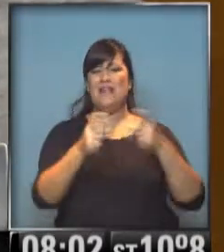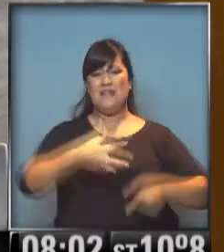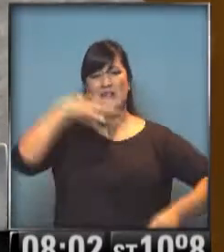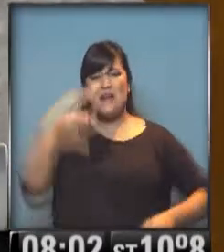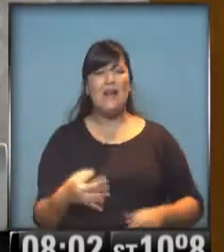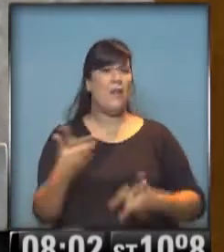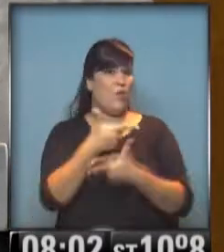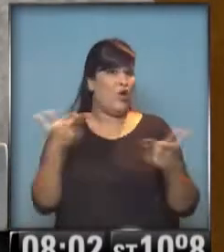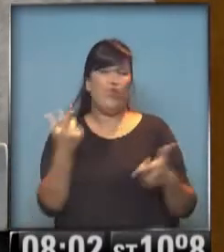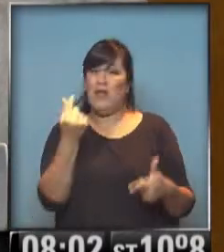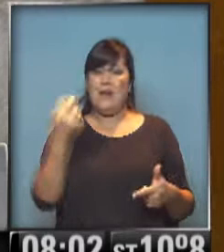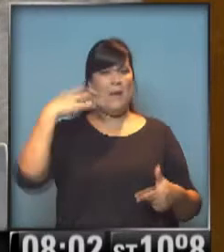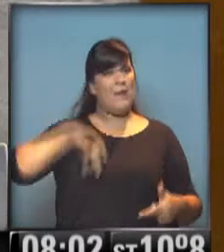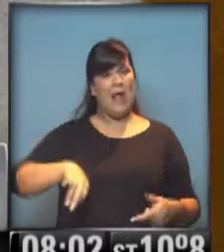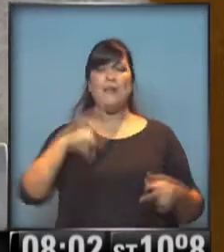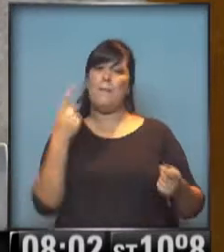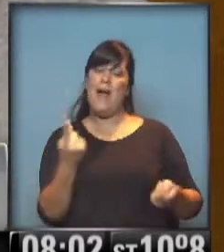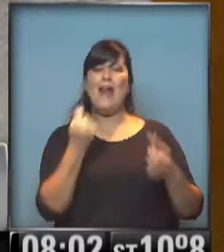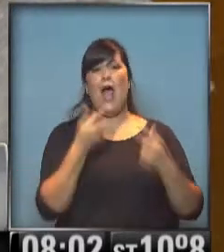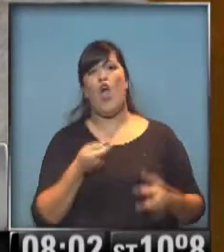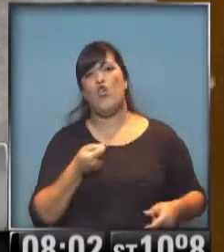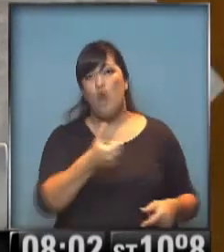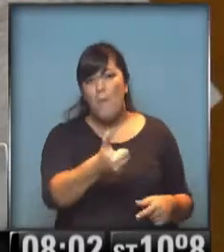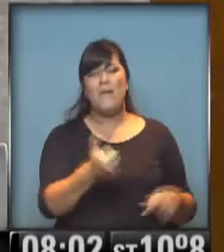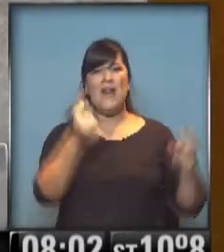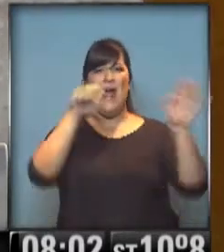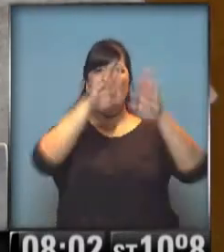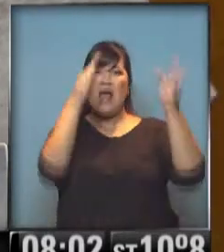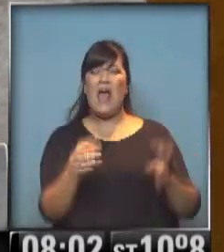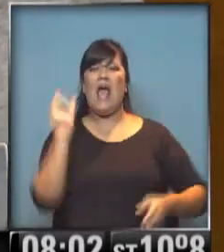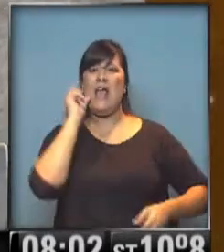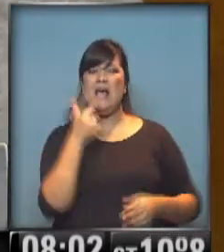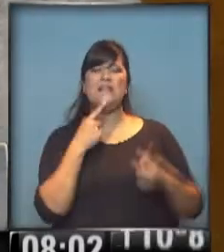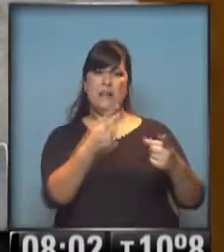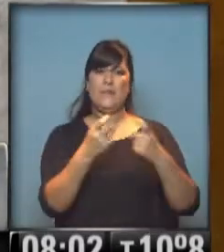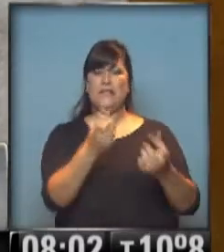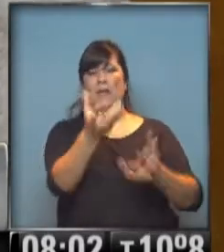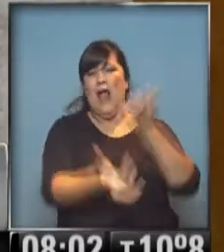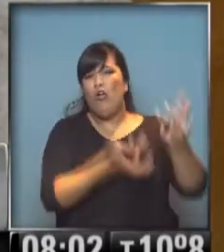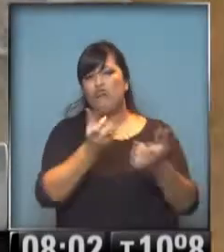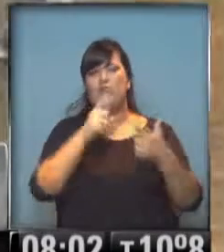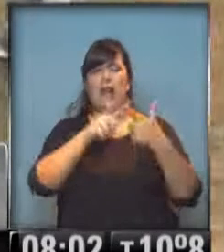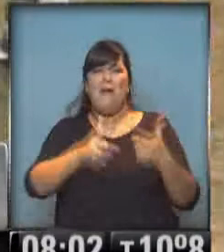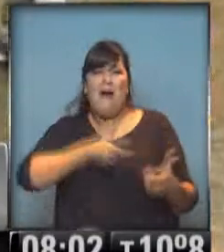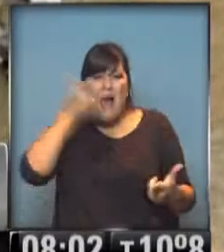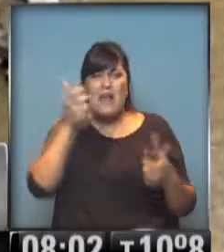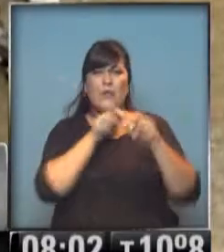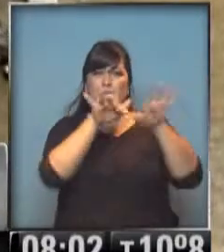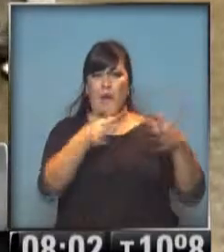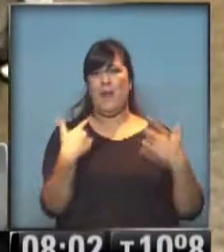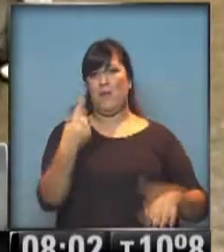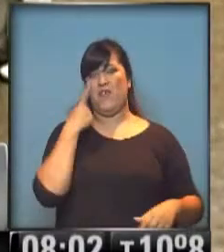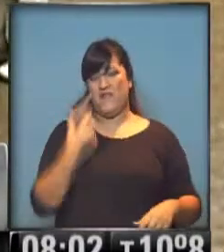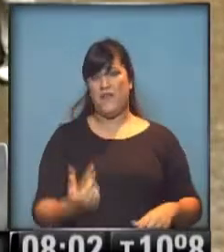tiene los ingresos suficientes como para costear las garrafas que necesita para poder cocinar calefaccionar y para poder vivir el